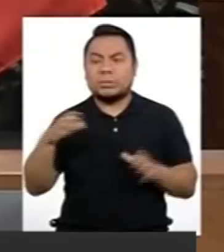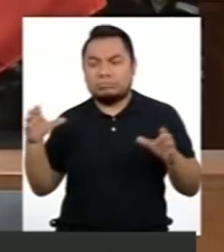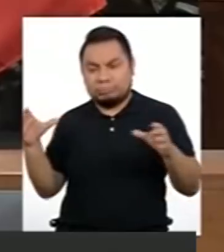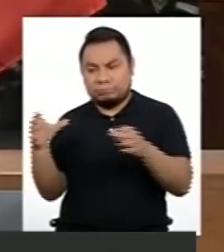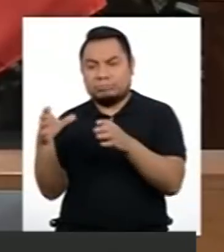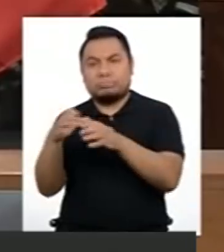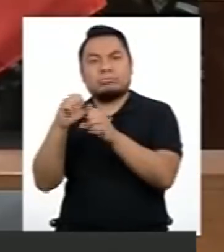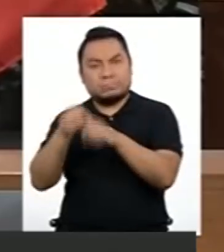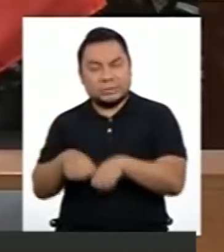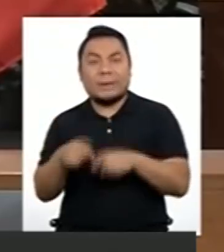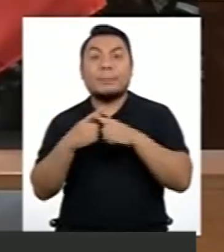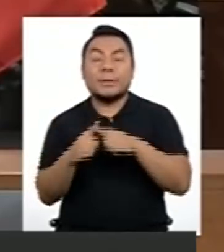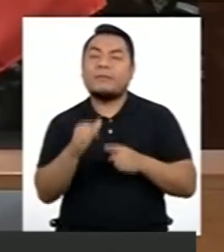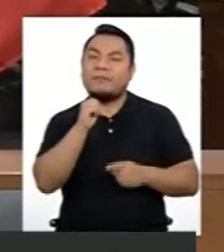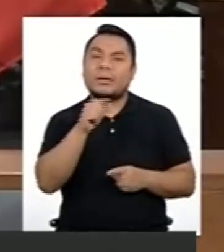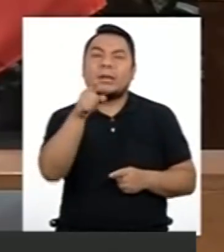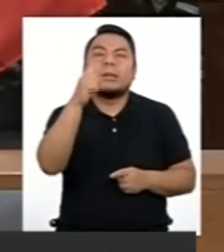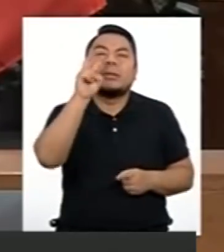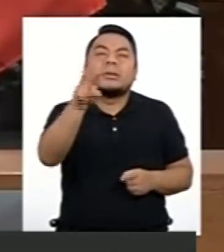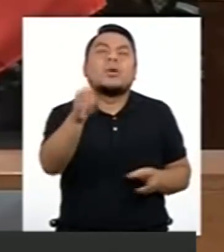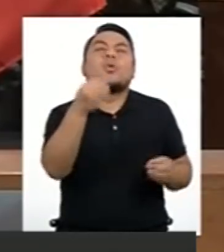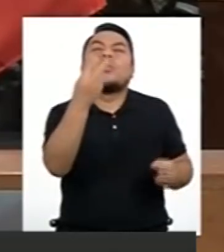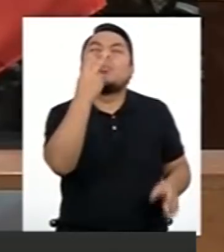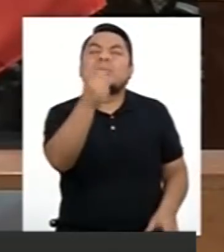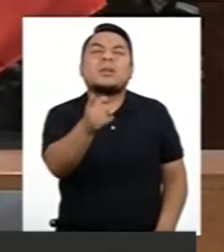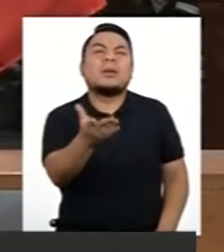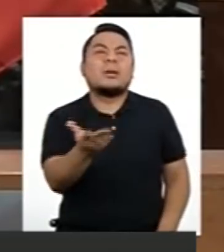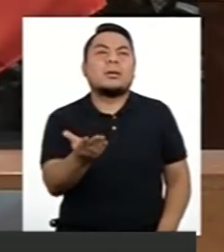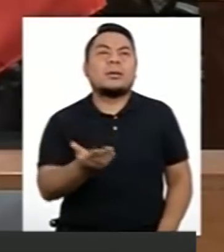ubicar, como todos hemos visto, cuáles son los sitios